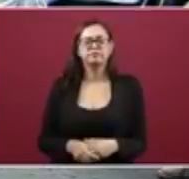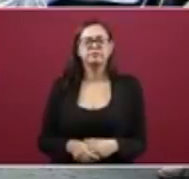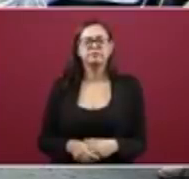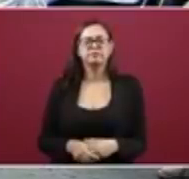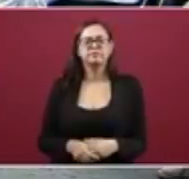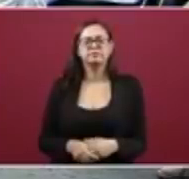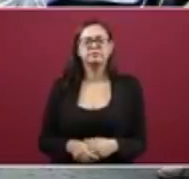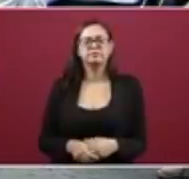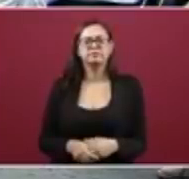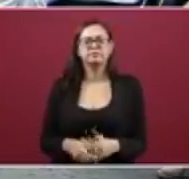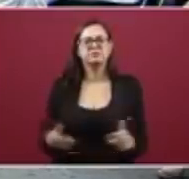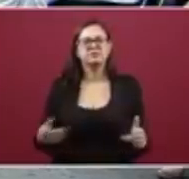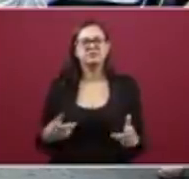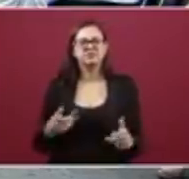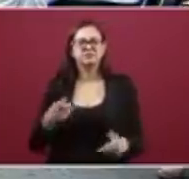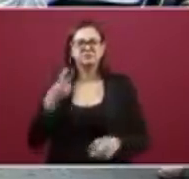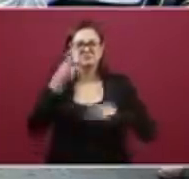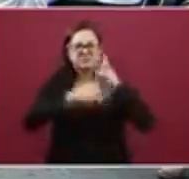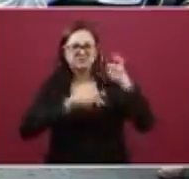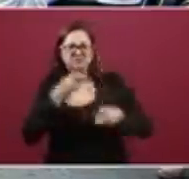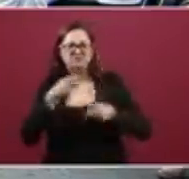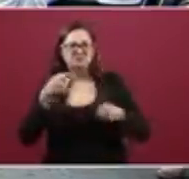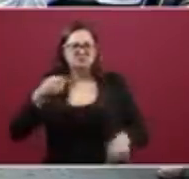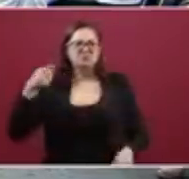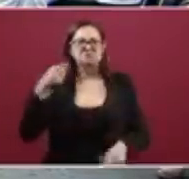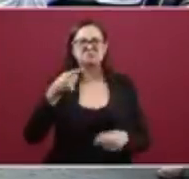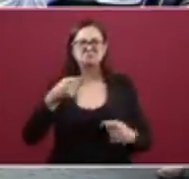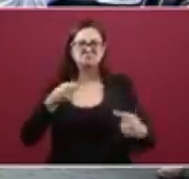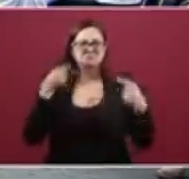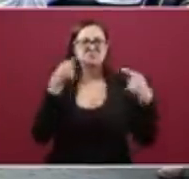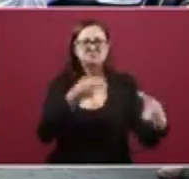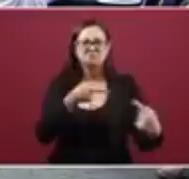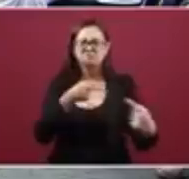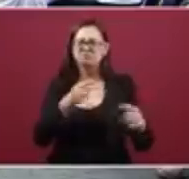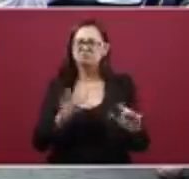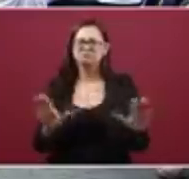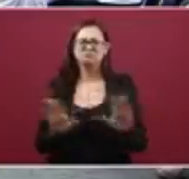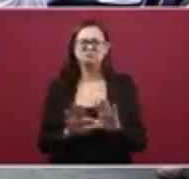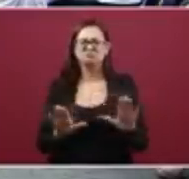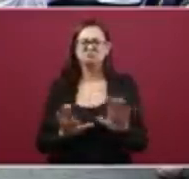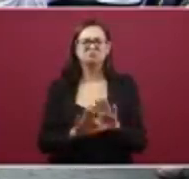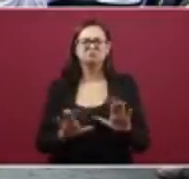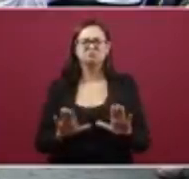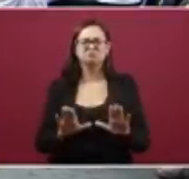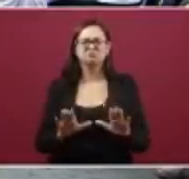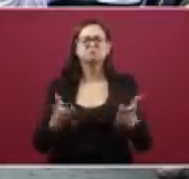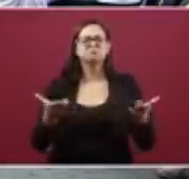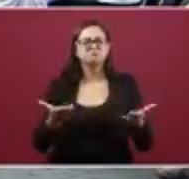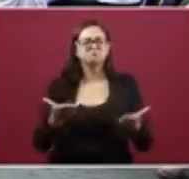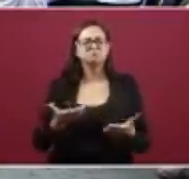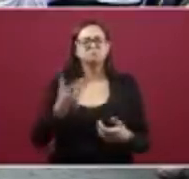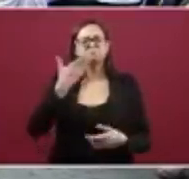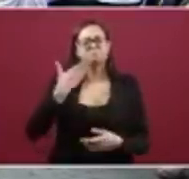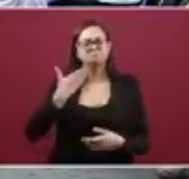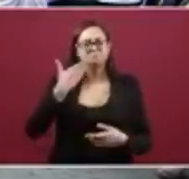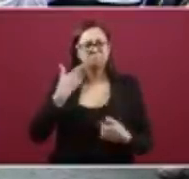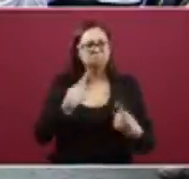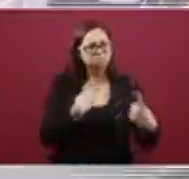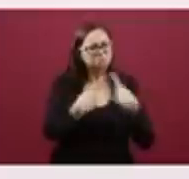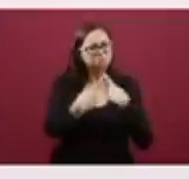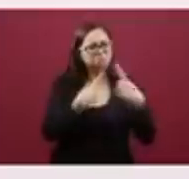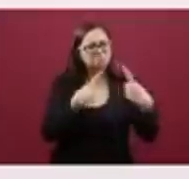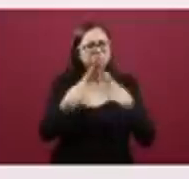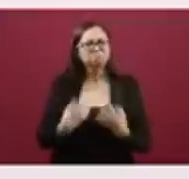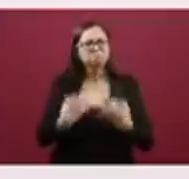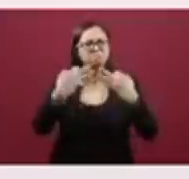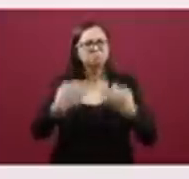lenguaje acusatorio o ríspido sino la diplomacia y la